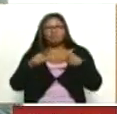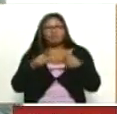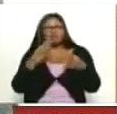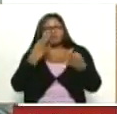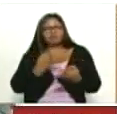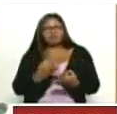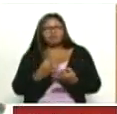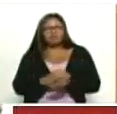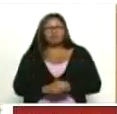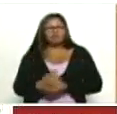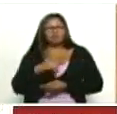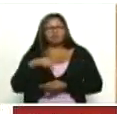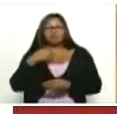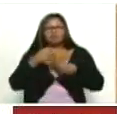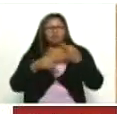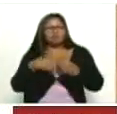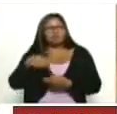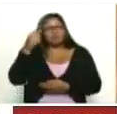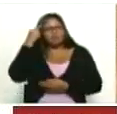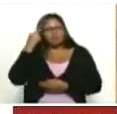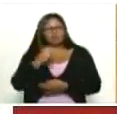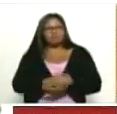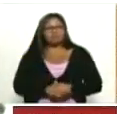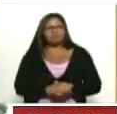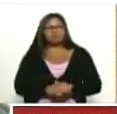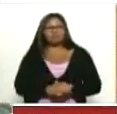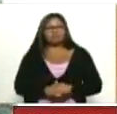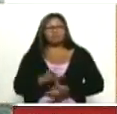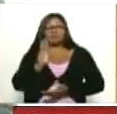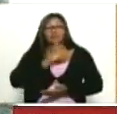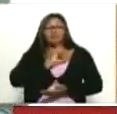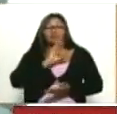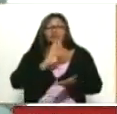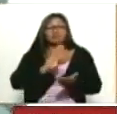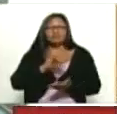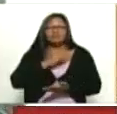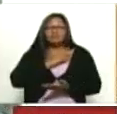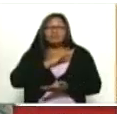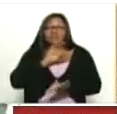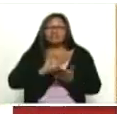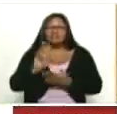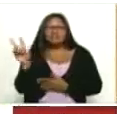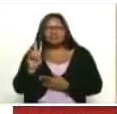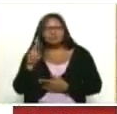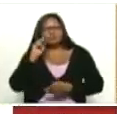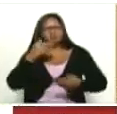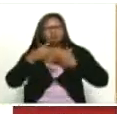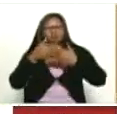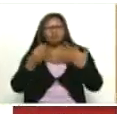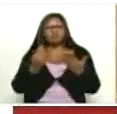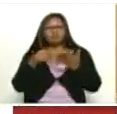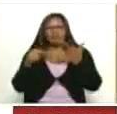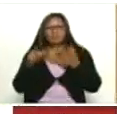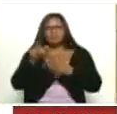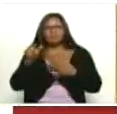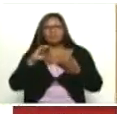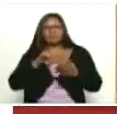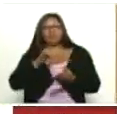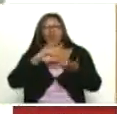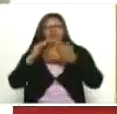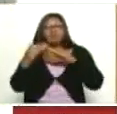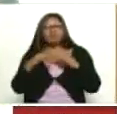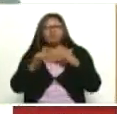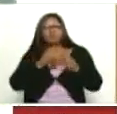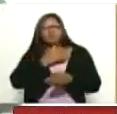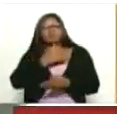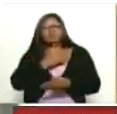electoral que se realiza el día de hoy en la Universidad Central de Venezuela. Nosotros vamos a seguir conversando con miembros de la comunidad universitaria, pues que han